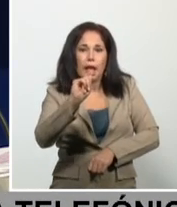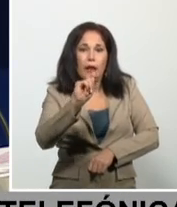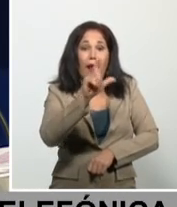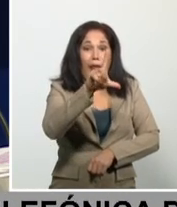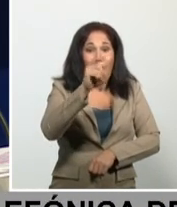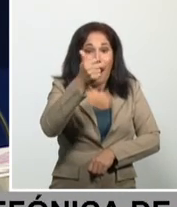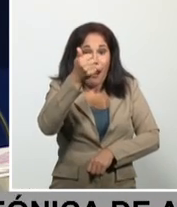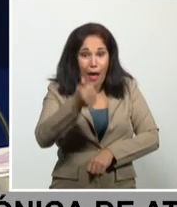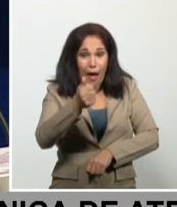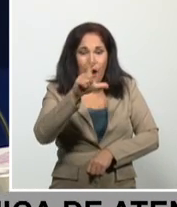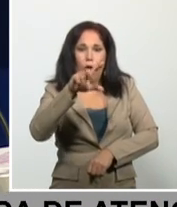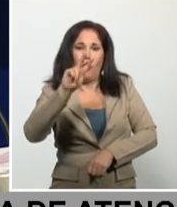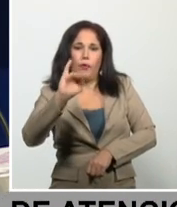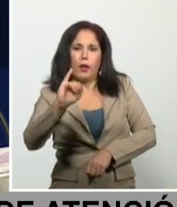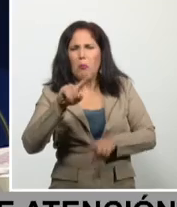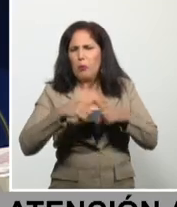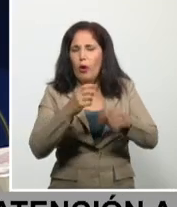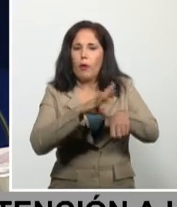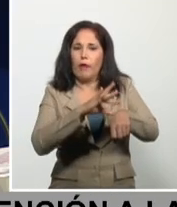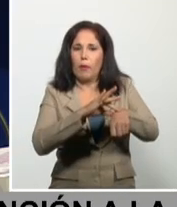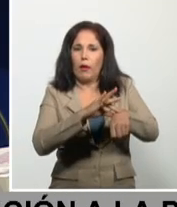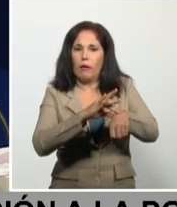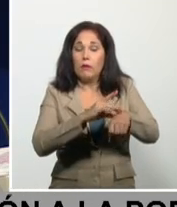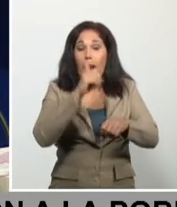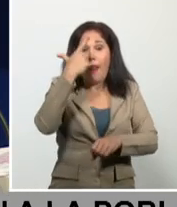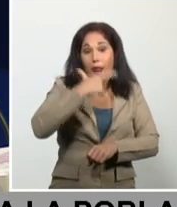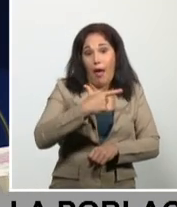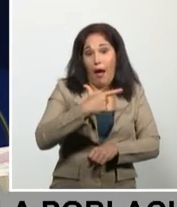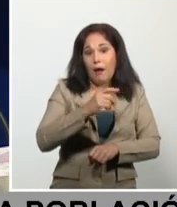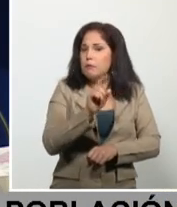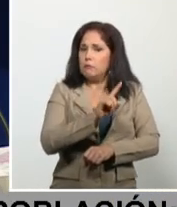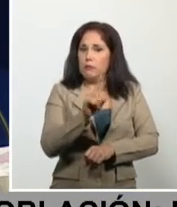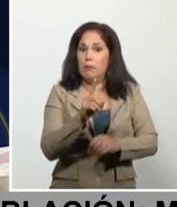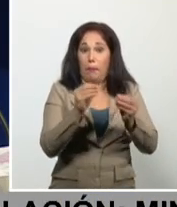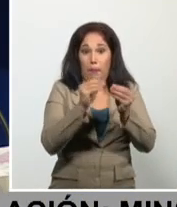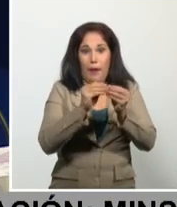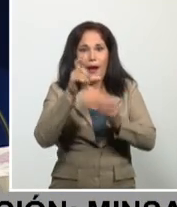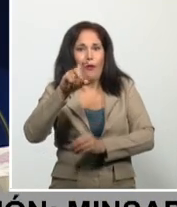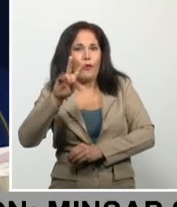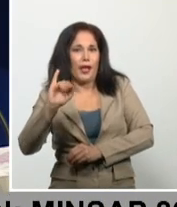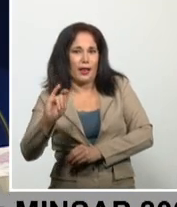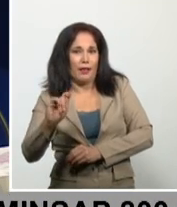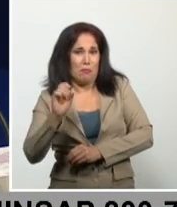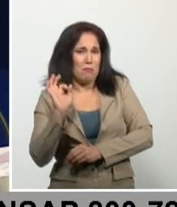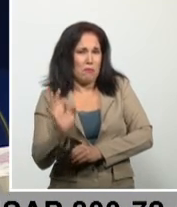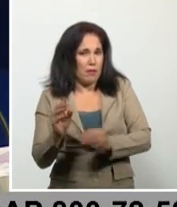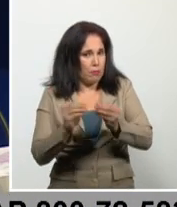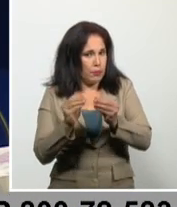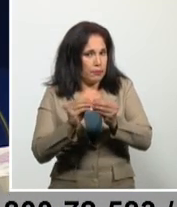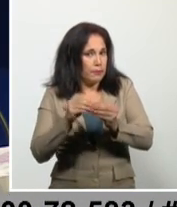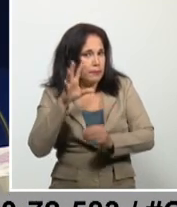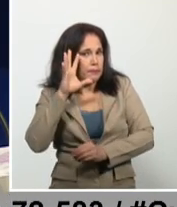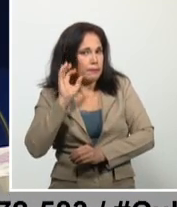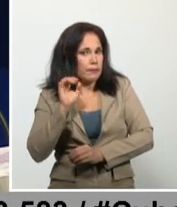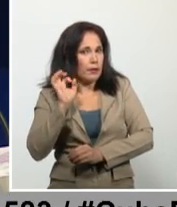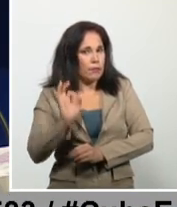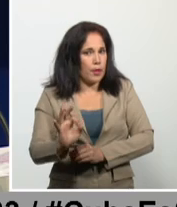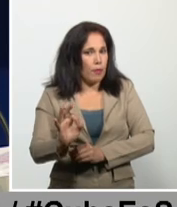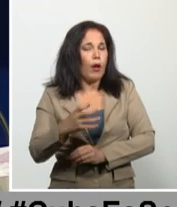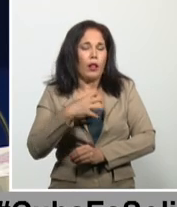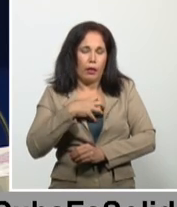enfermedad. Pues, en vez de decir la enfermedad COVID-19, decimos la COVID-19 que